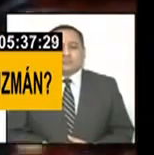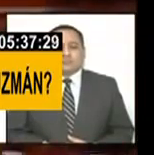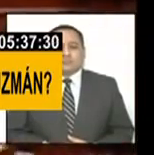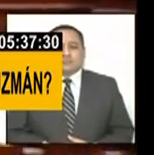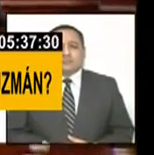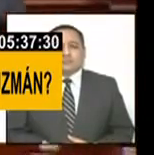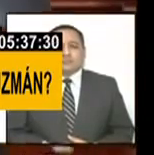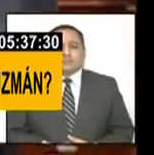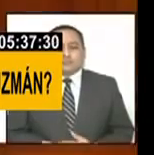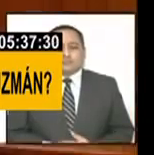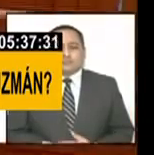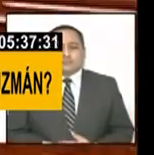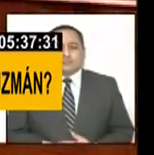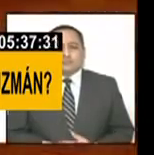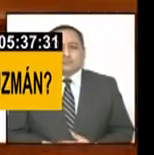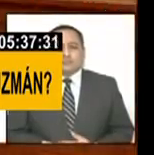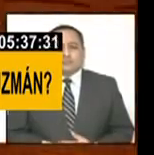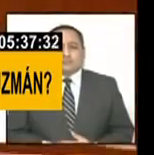se va a retirar o